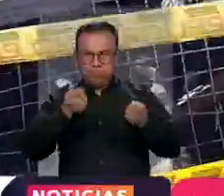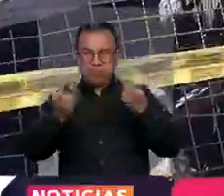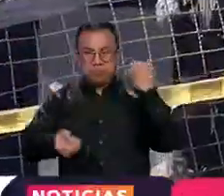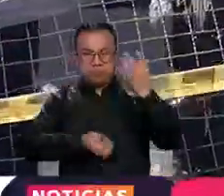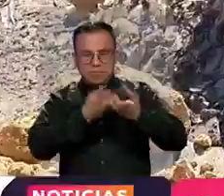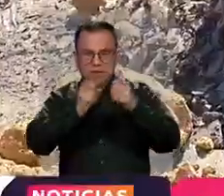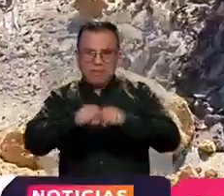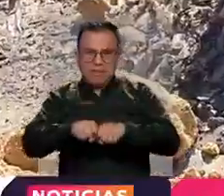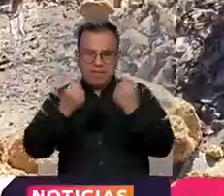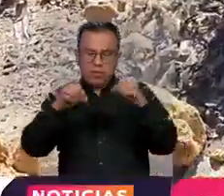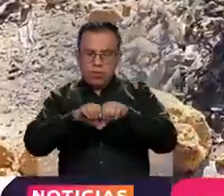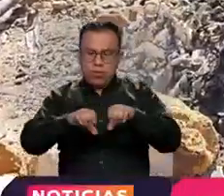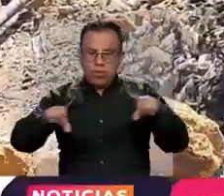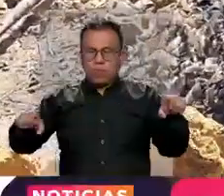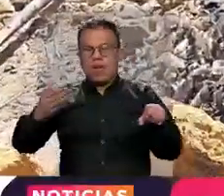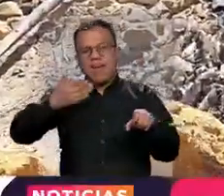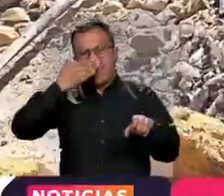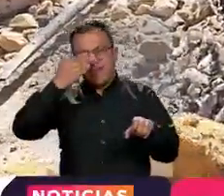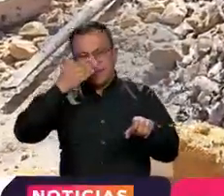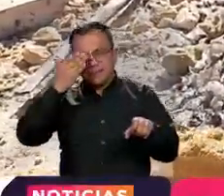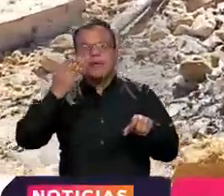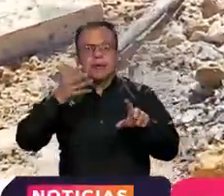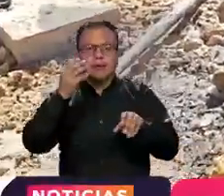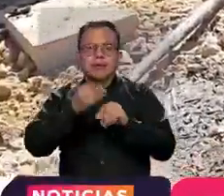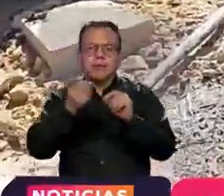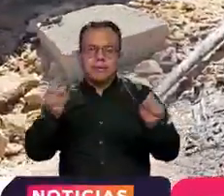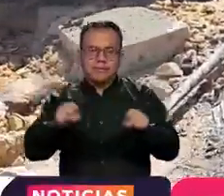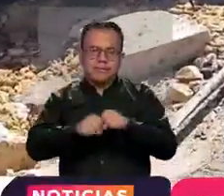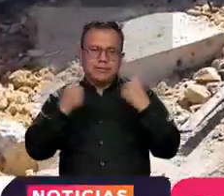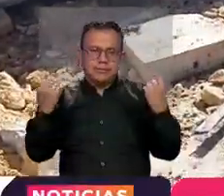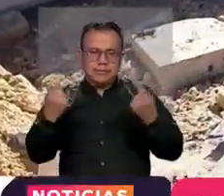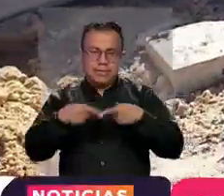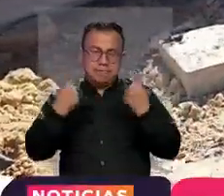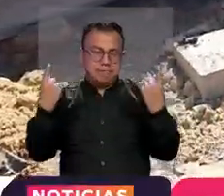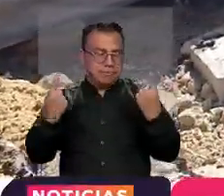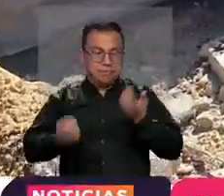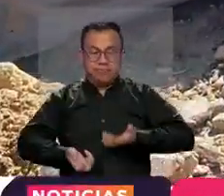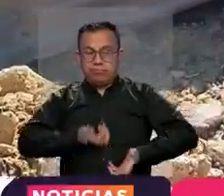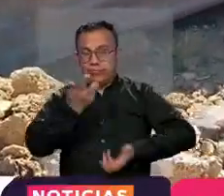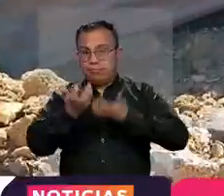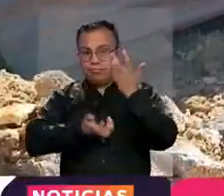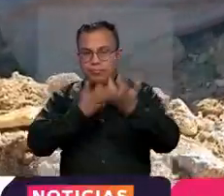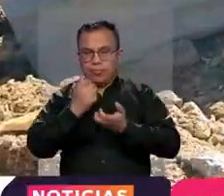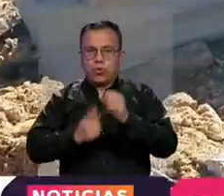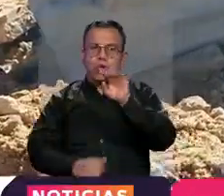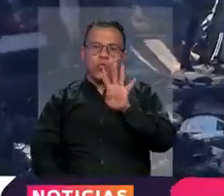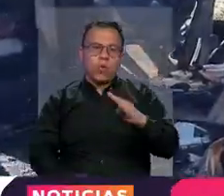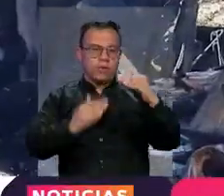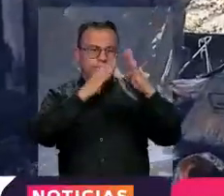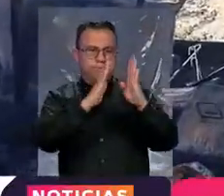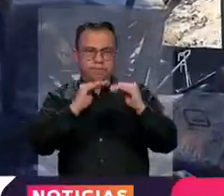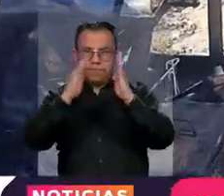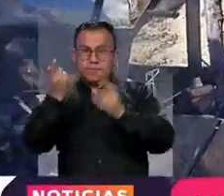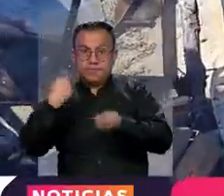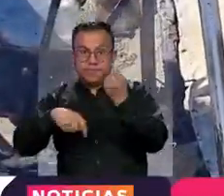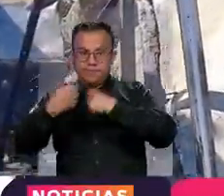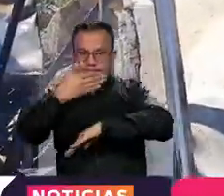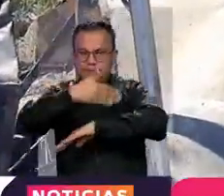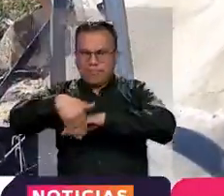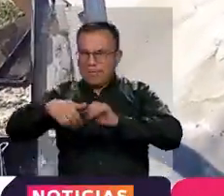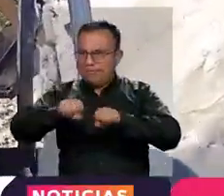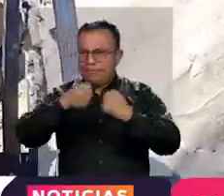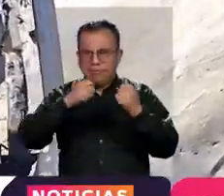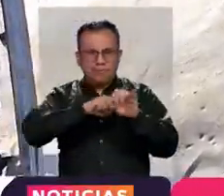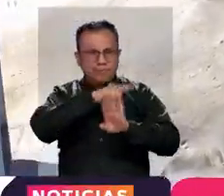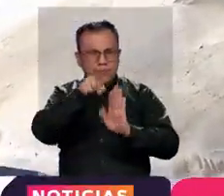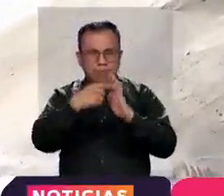la ruptura de una tubería de gas que a su vez ocasionó un conato de incendio, dejando 4 casetas de ventas ambulantes